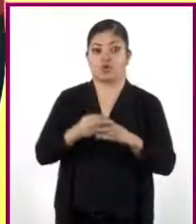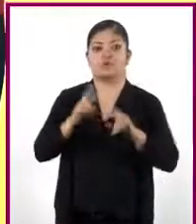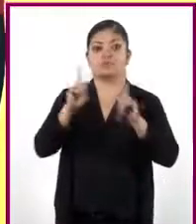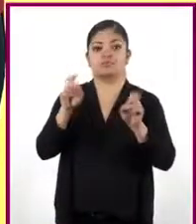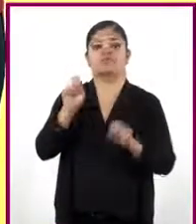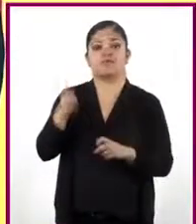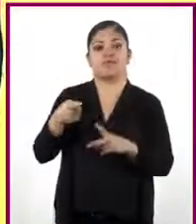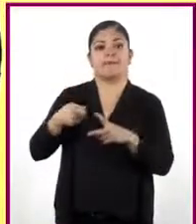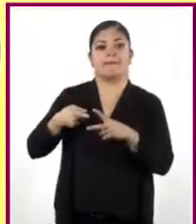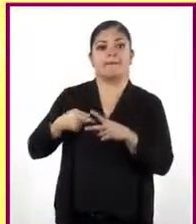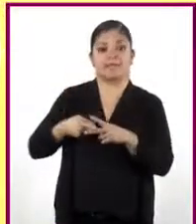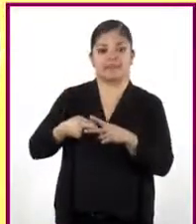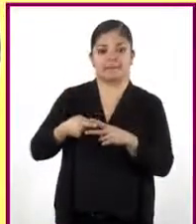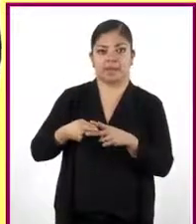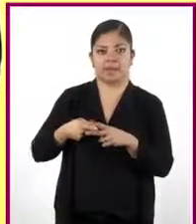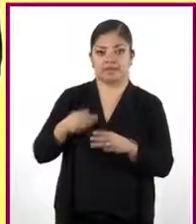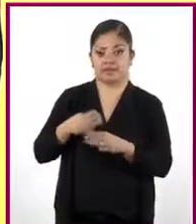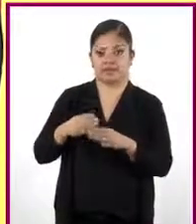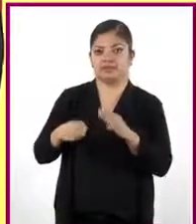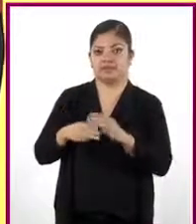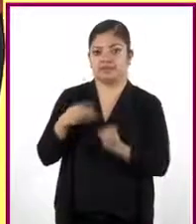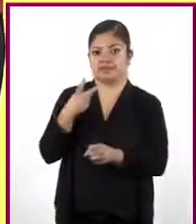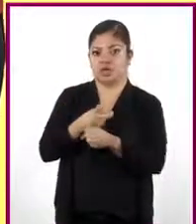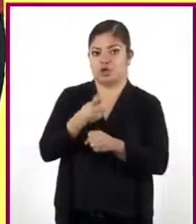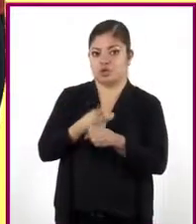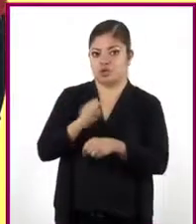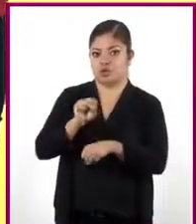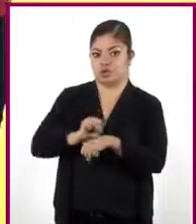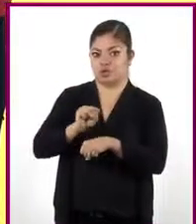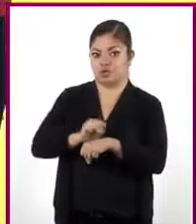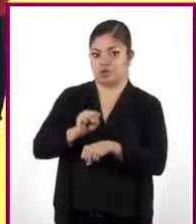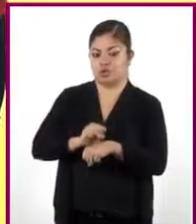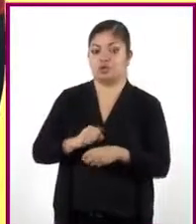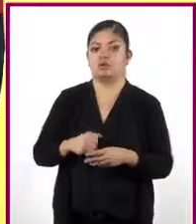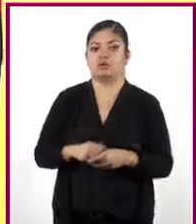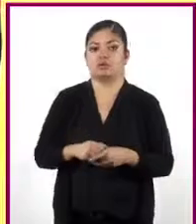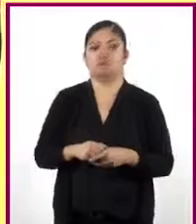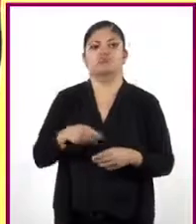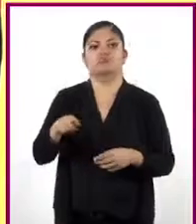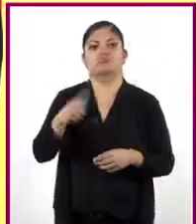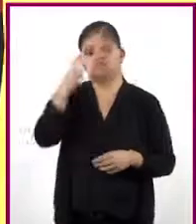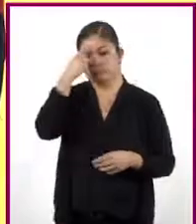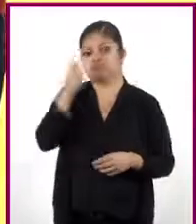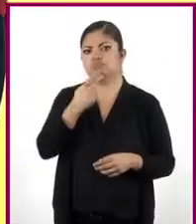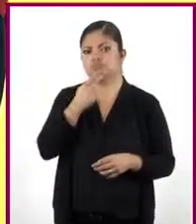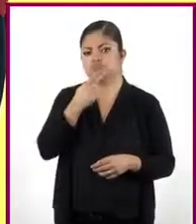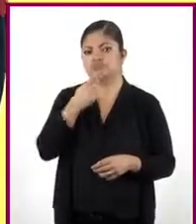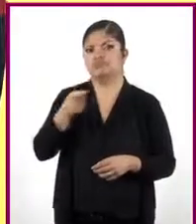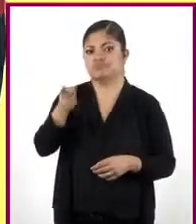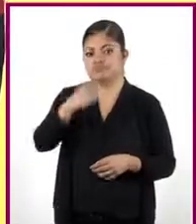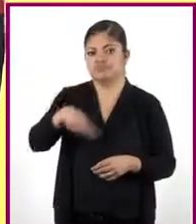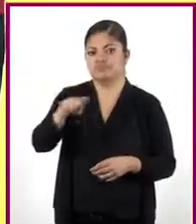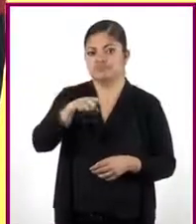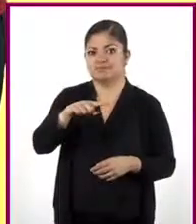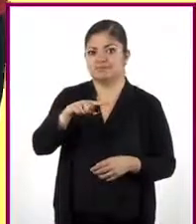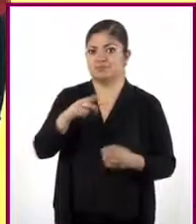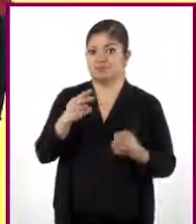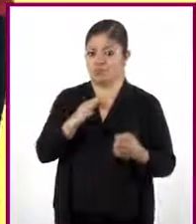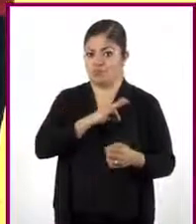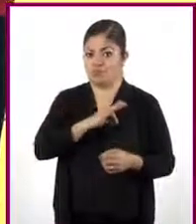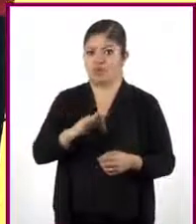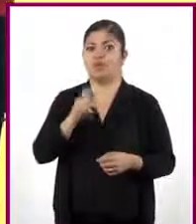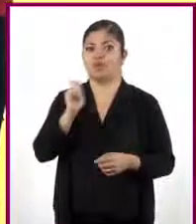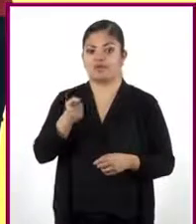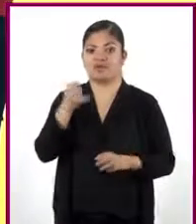asignatura de matemáticas de segundo grado de secundaria y su propósito es acercarlas y acercarlos al